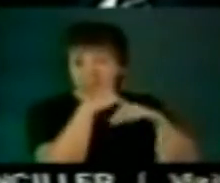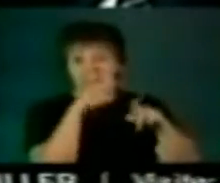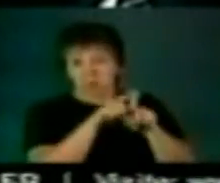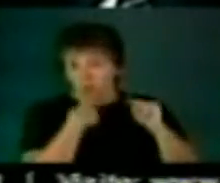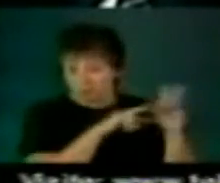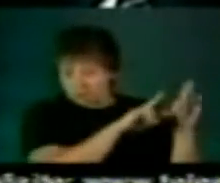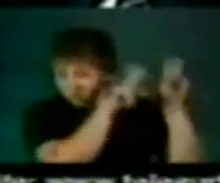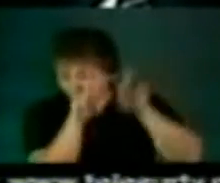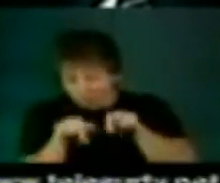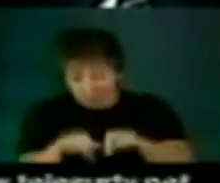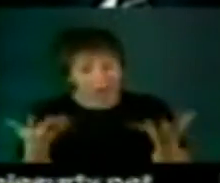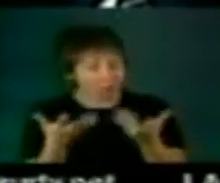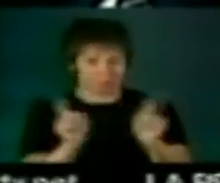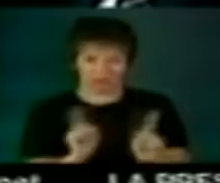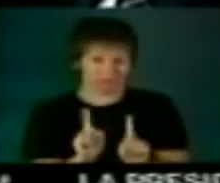Somos muy pequeños.